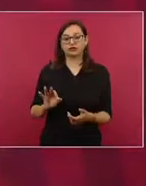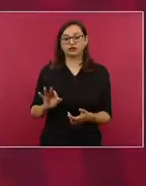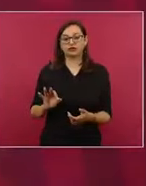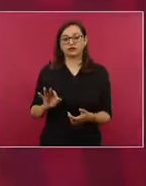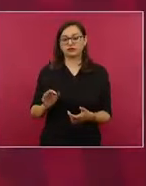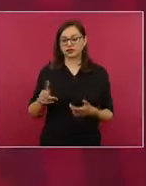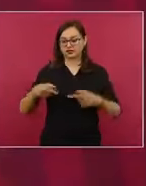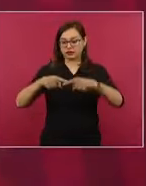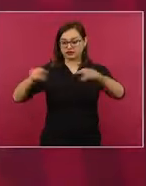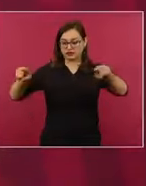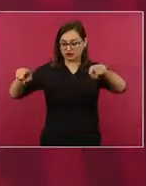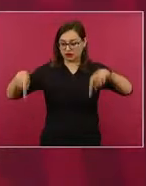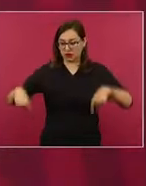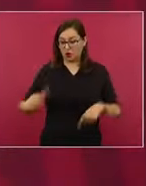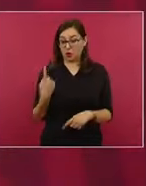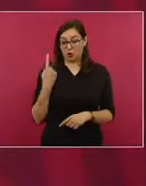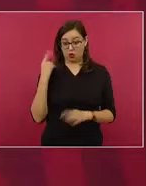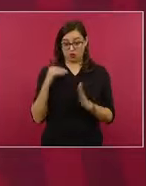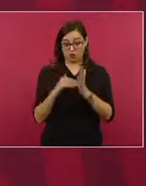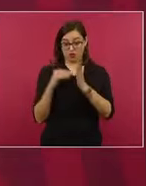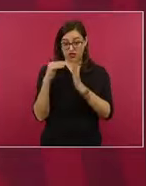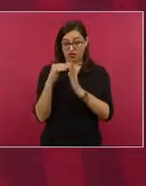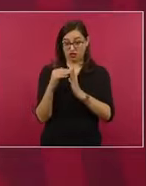de lo que deslindaban. Si era